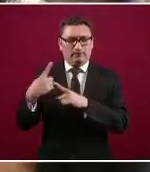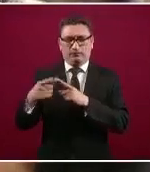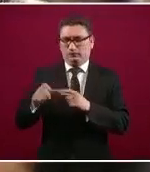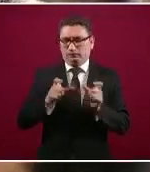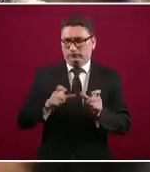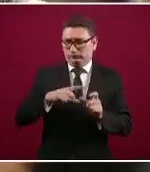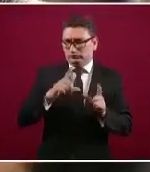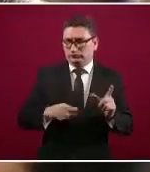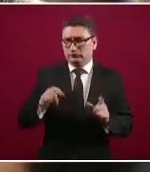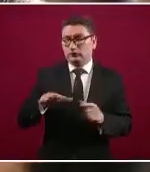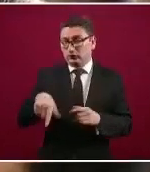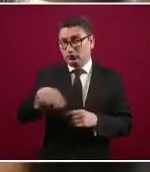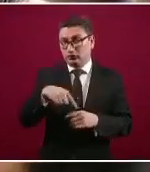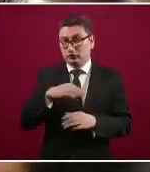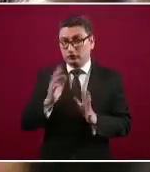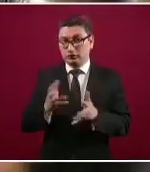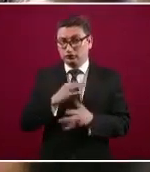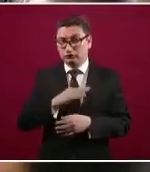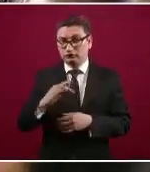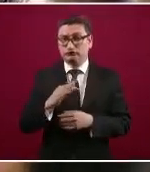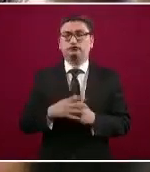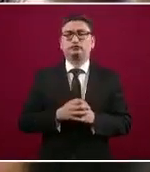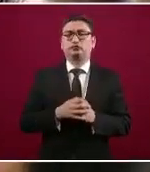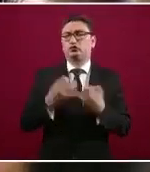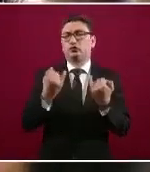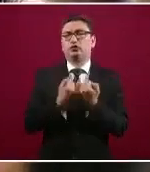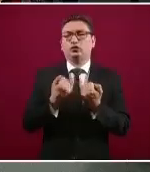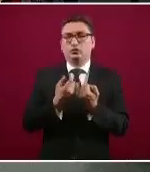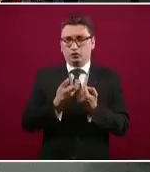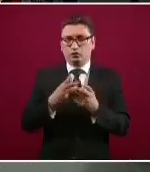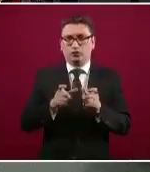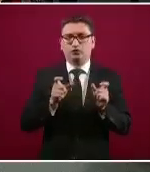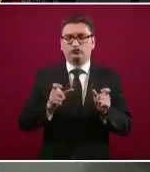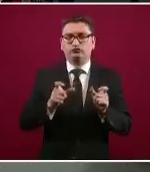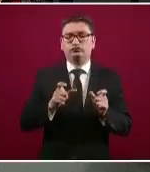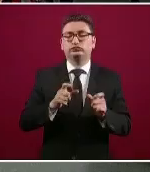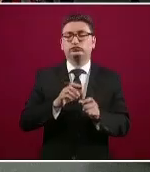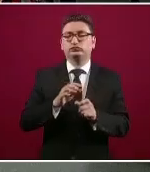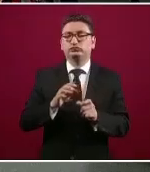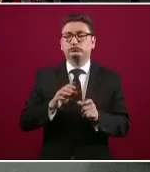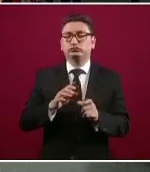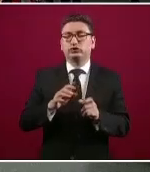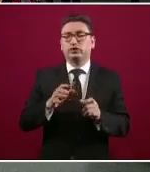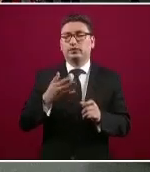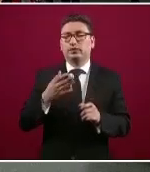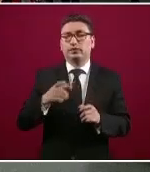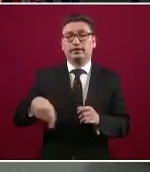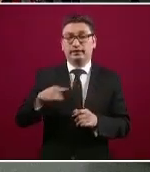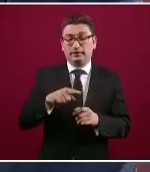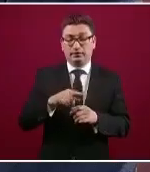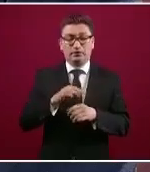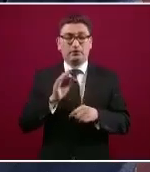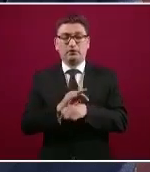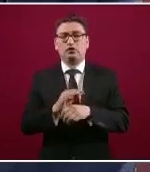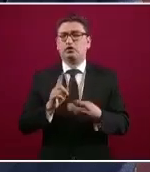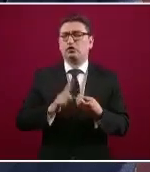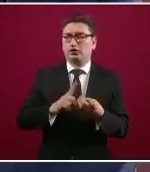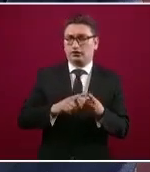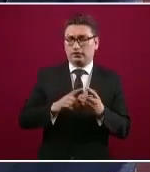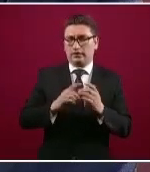condiciones los elementos de la Guardia Nacional, incluso de subirse al transporte público para evitar pues